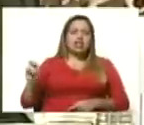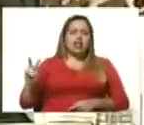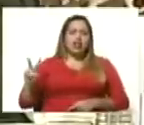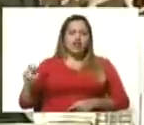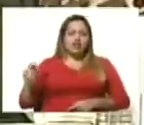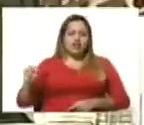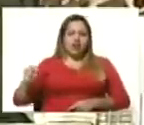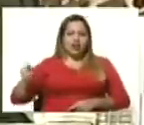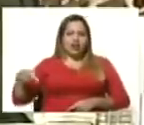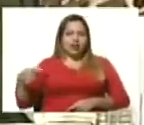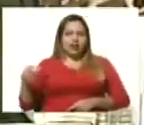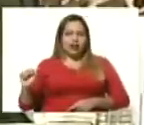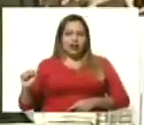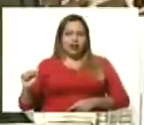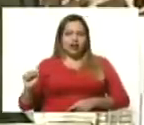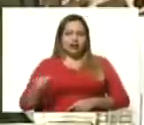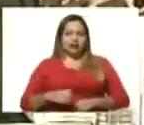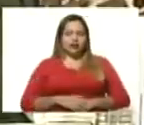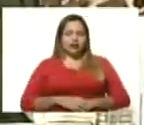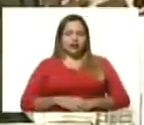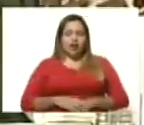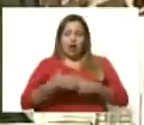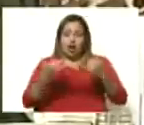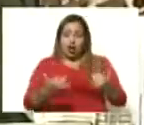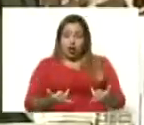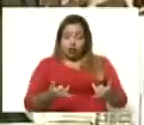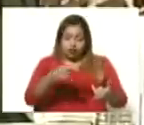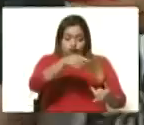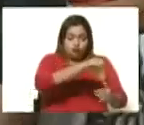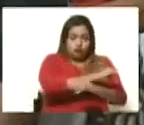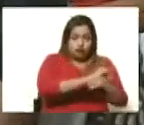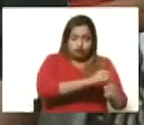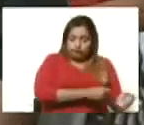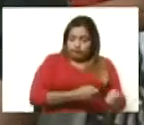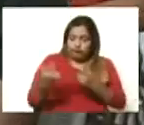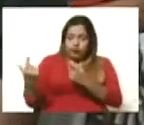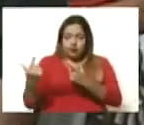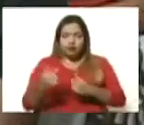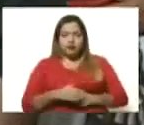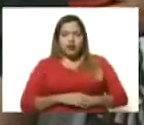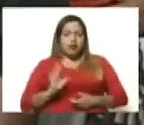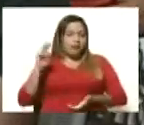Ahora vamos dirigiéndonos al salir de aquí, directo a Maracay,